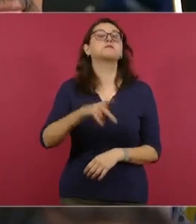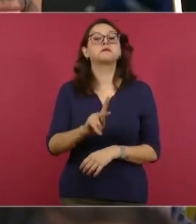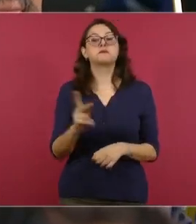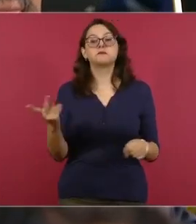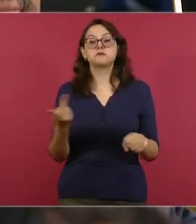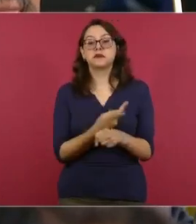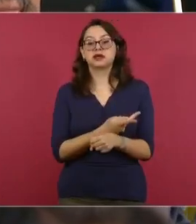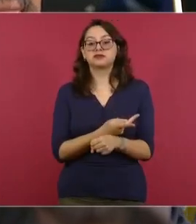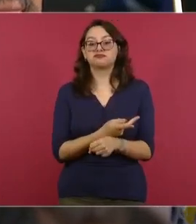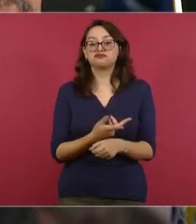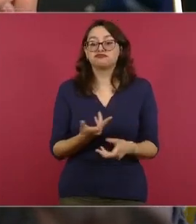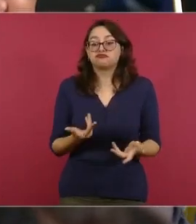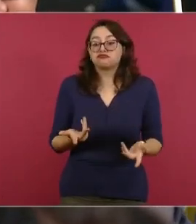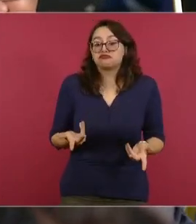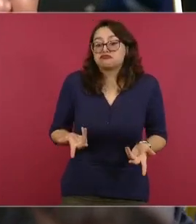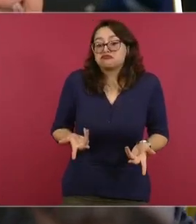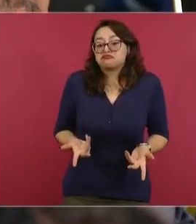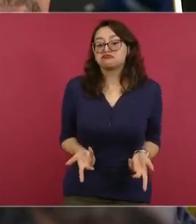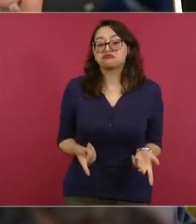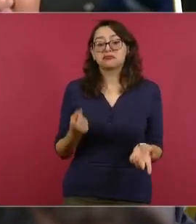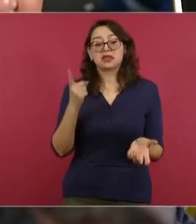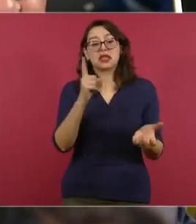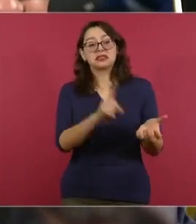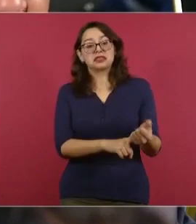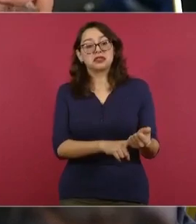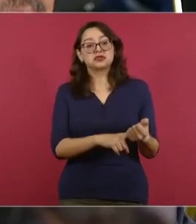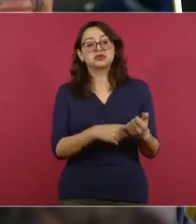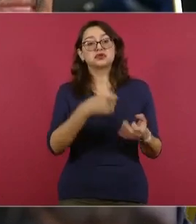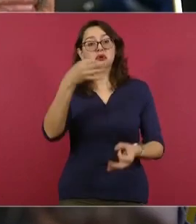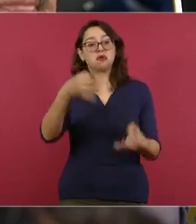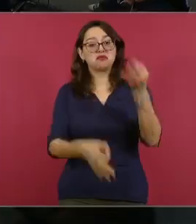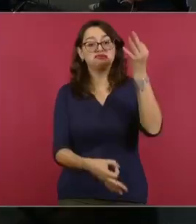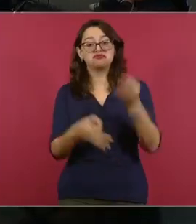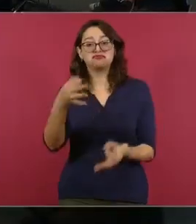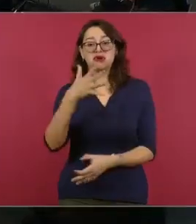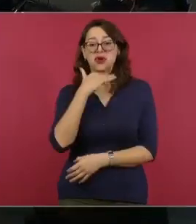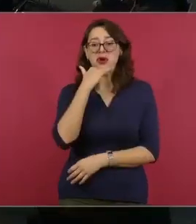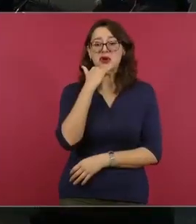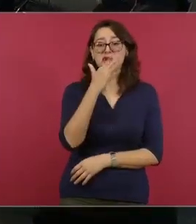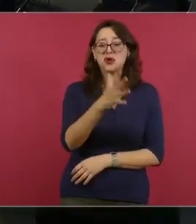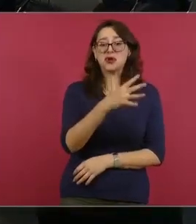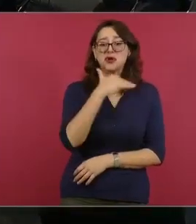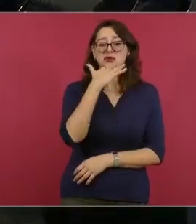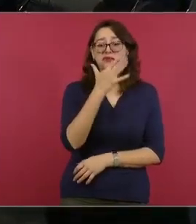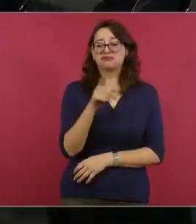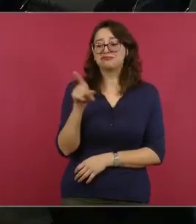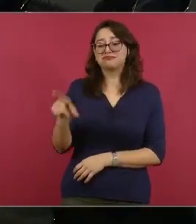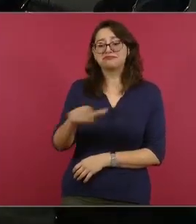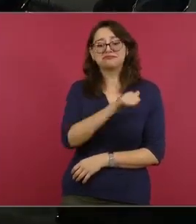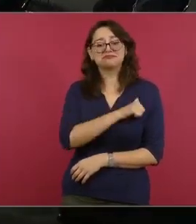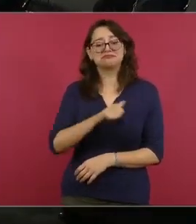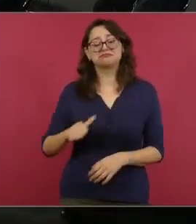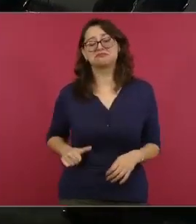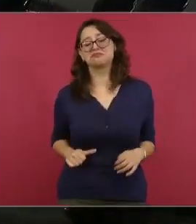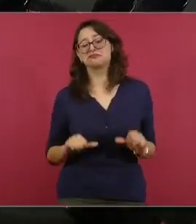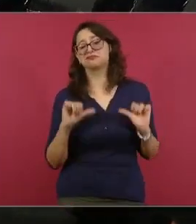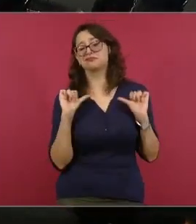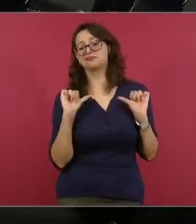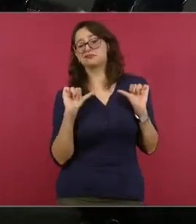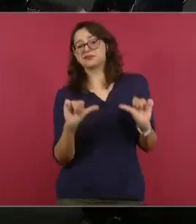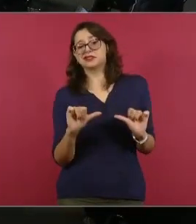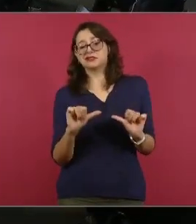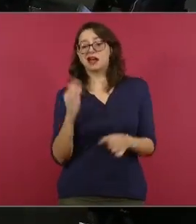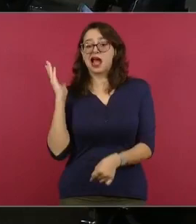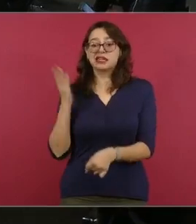caso es que mediante la red de corrupción que se mantiene aún del viejo régimen en el estado, el alcalde ha logrado desvanecer dicha carpeta de